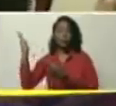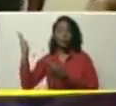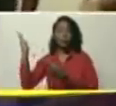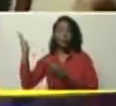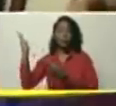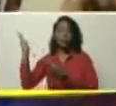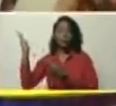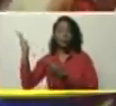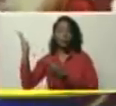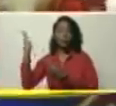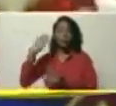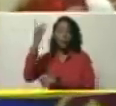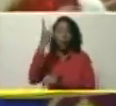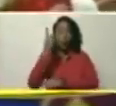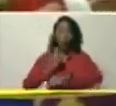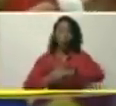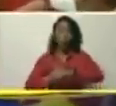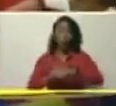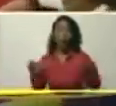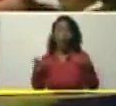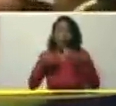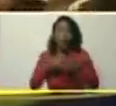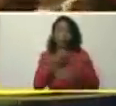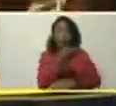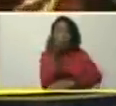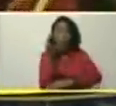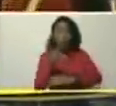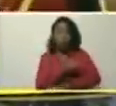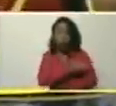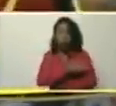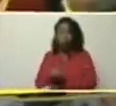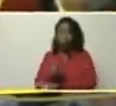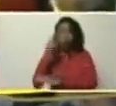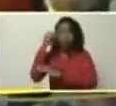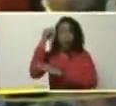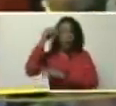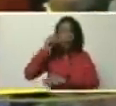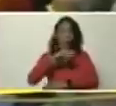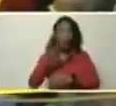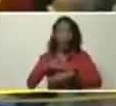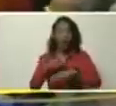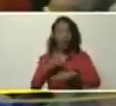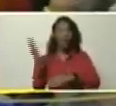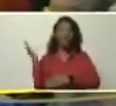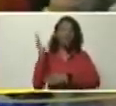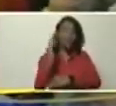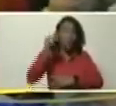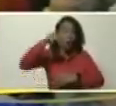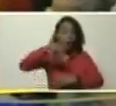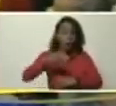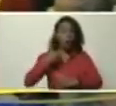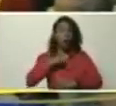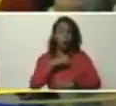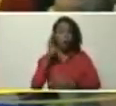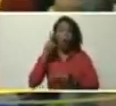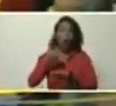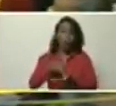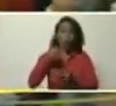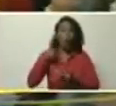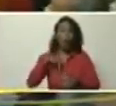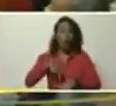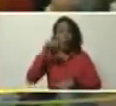Como segunda fase de la reunión que usted ordenó, el día jueves vinimos para acá, les dijimos que estaríamos aquí el día